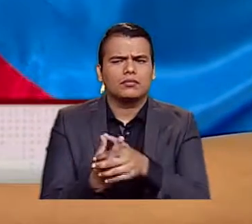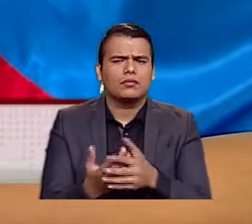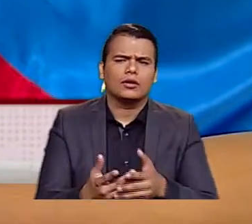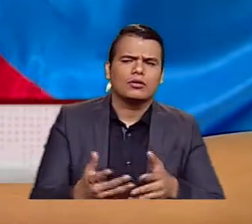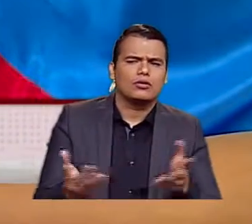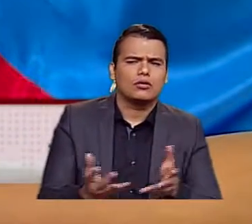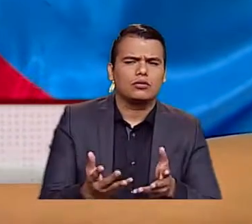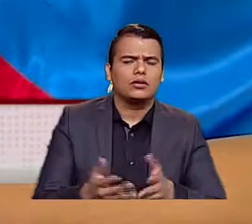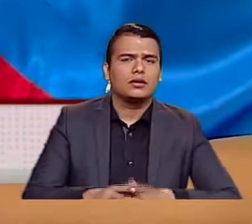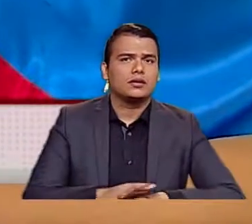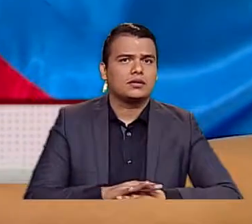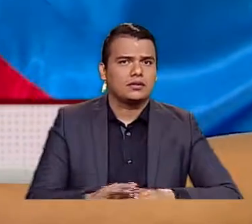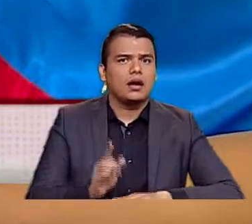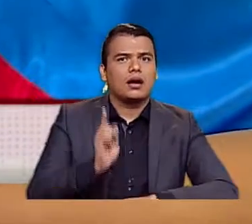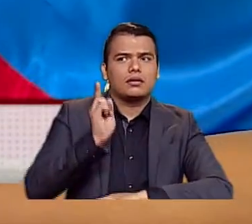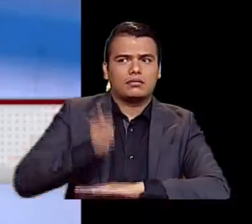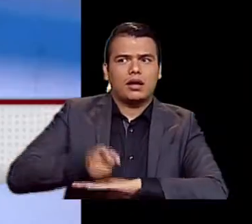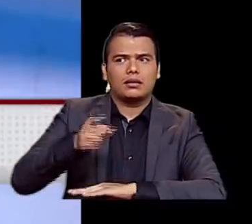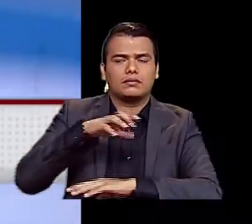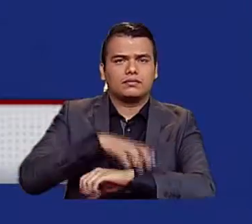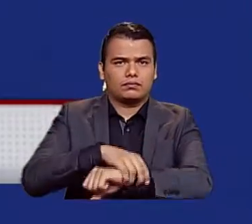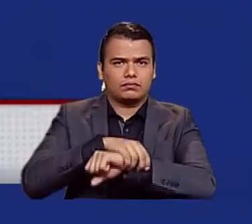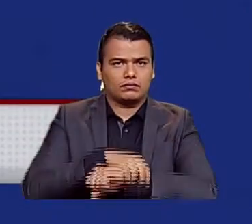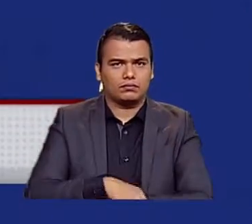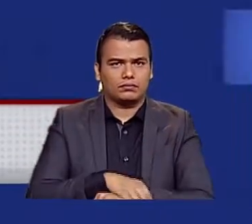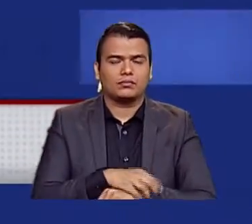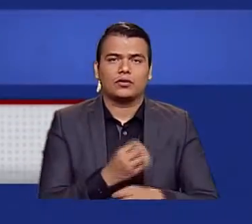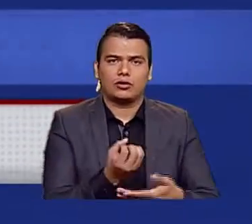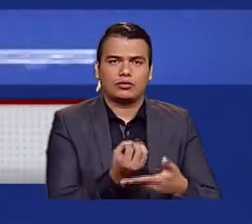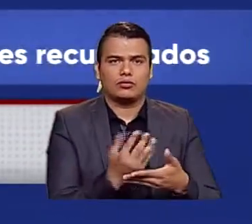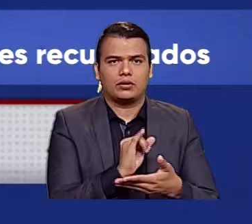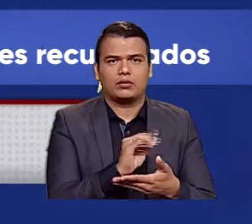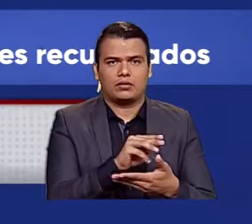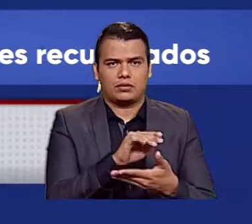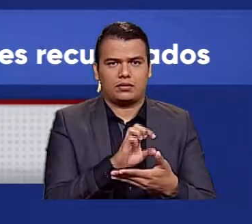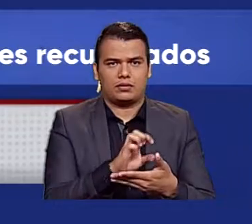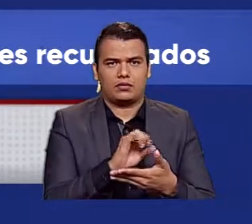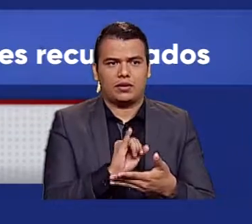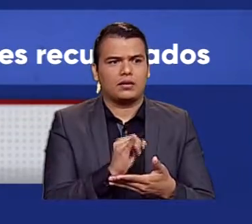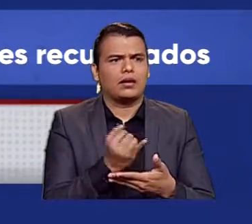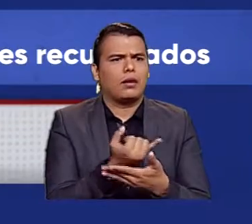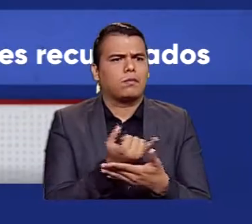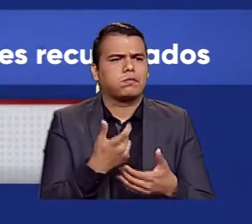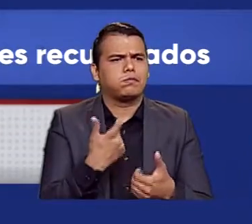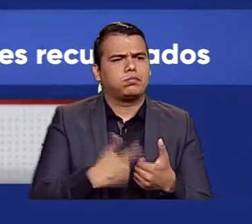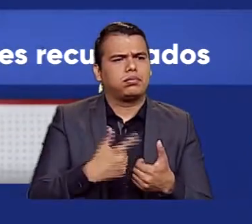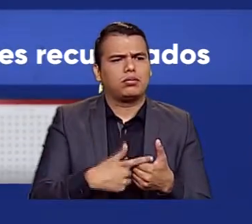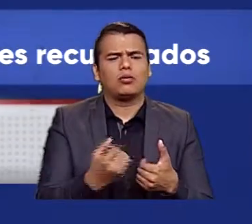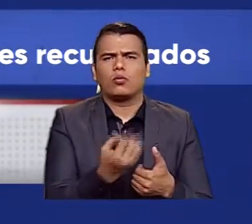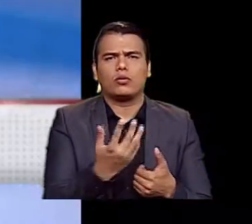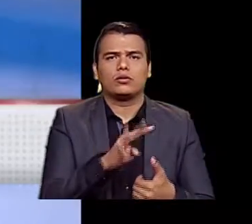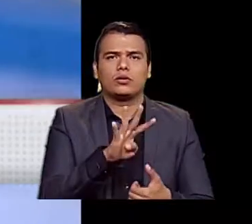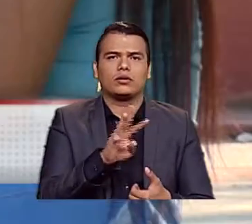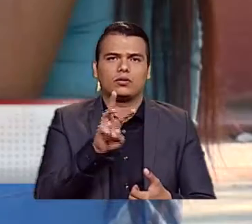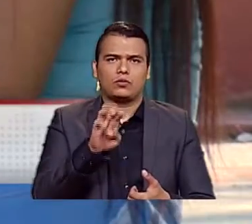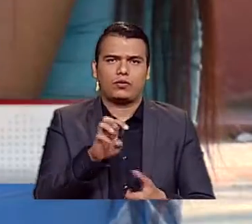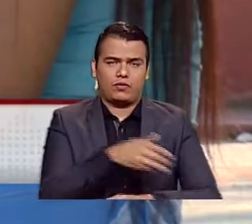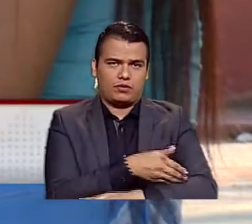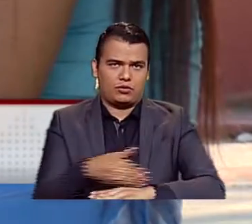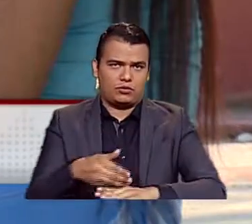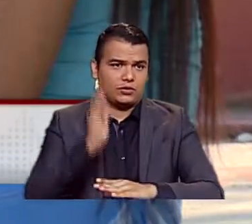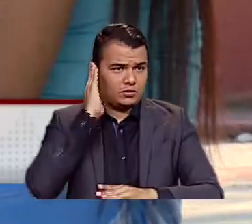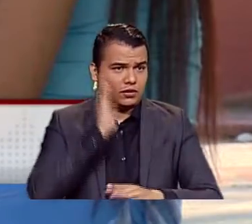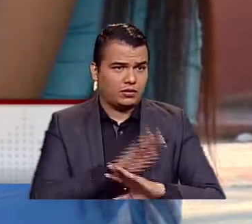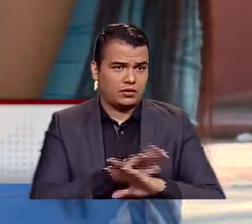de la imposición de una medida de aseguramiento en el registro y media existe más de 49 millones de celulares y aunque este 9 evita el robo de los